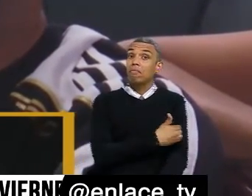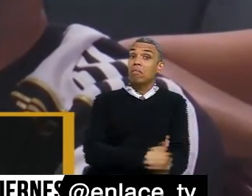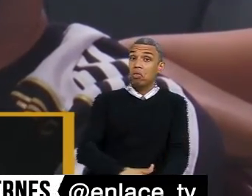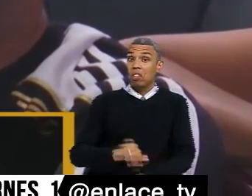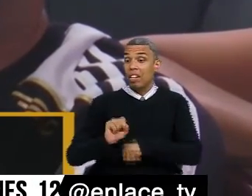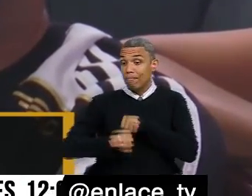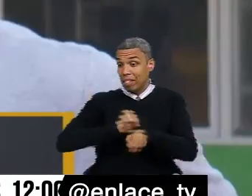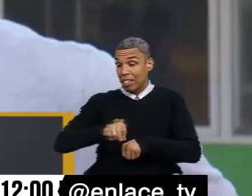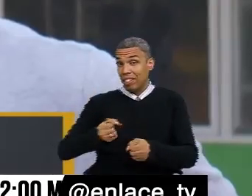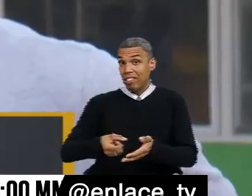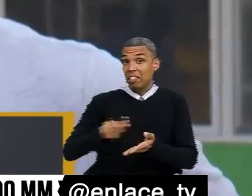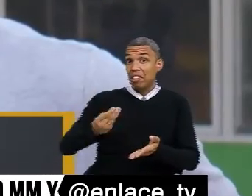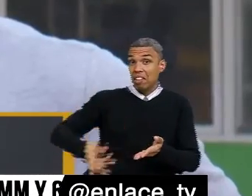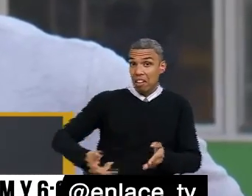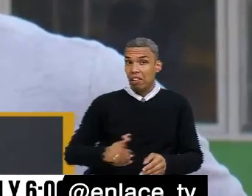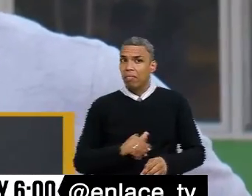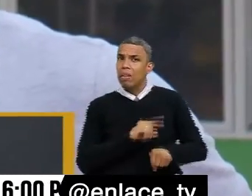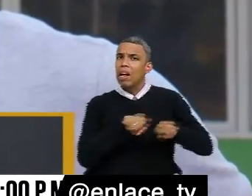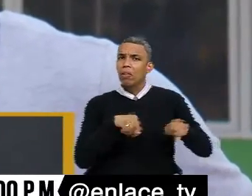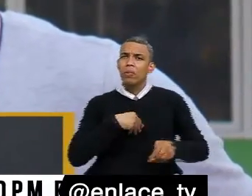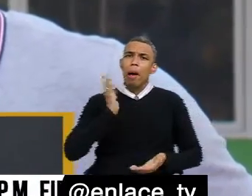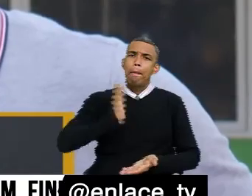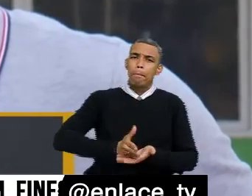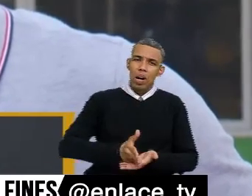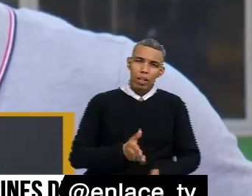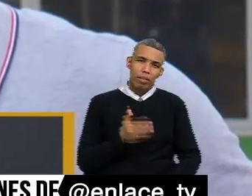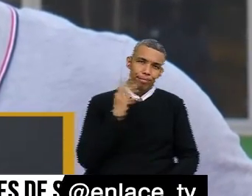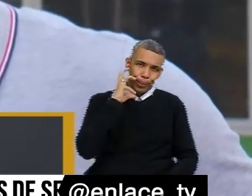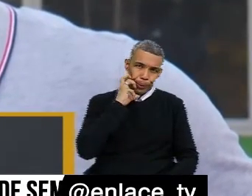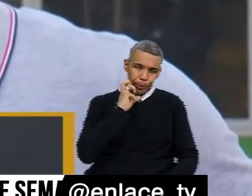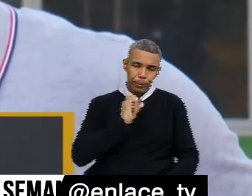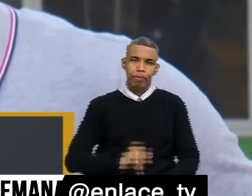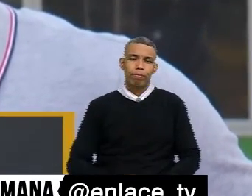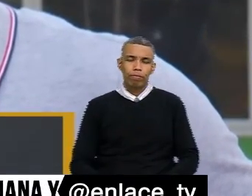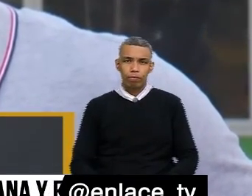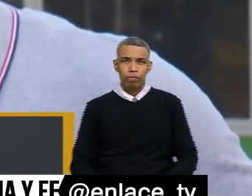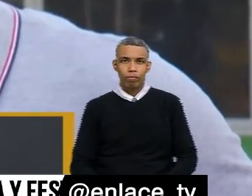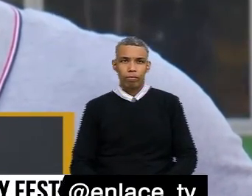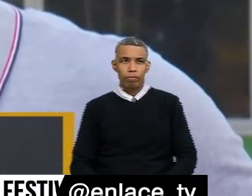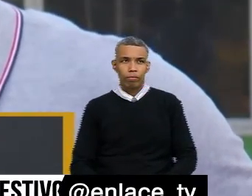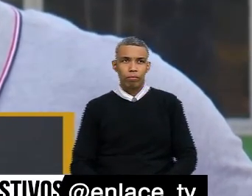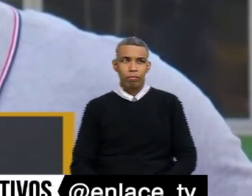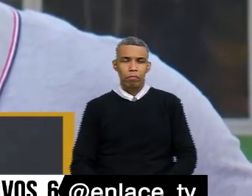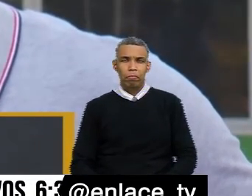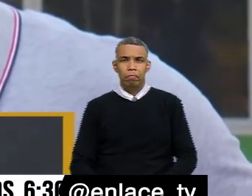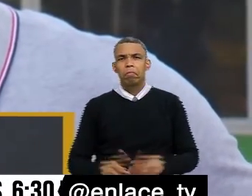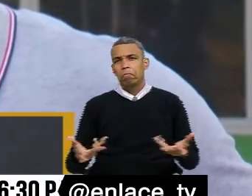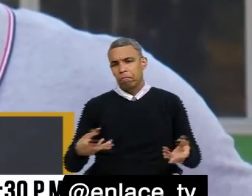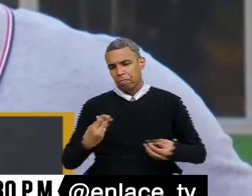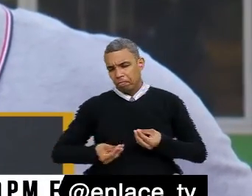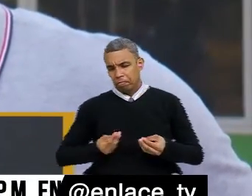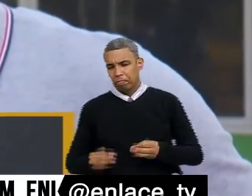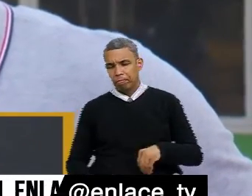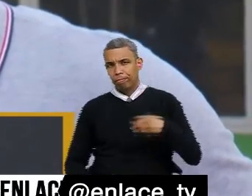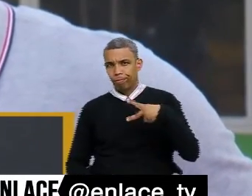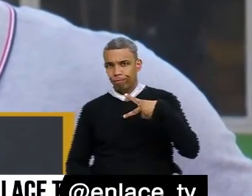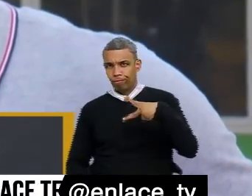algunos acuerdos. Donde se creó un plan de acción, el comprende de tener dos rutas seguras, donde vamos a